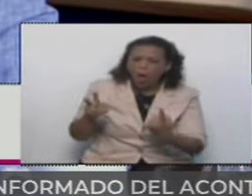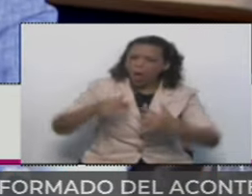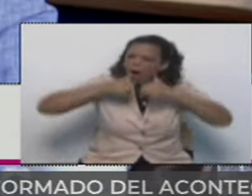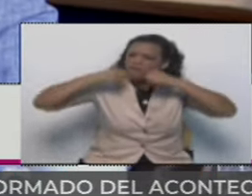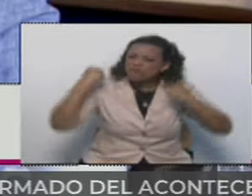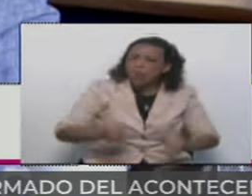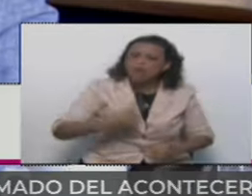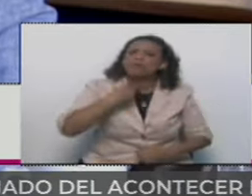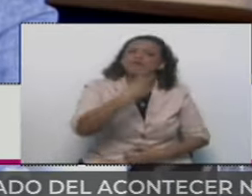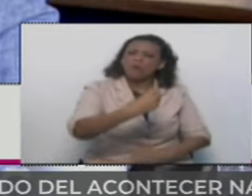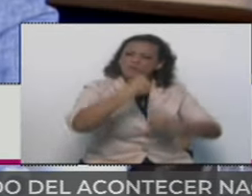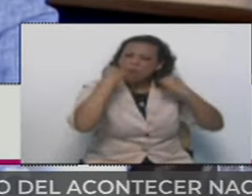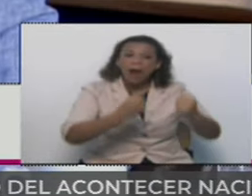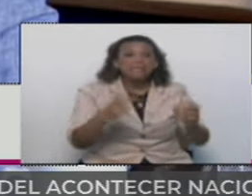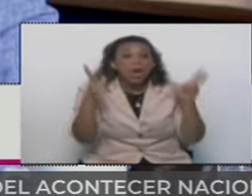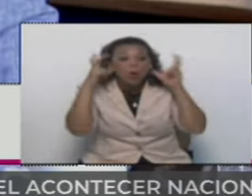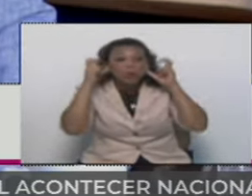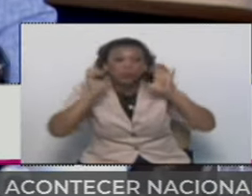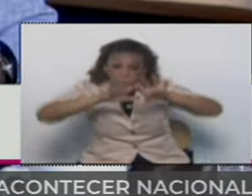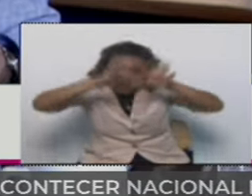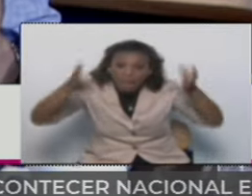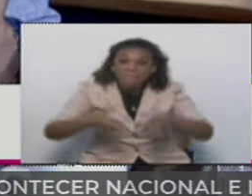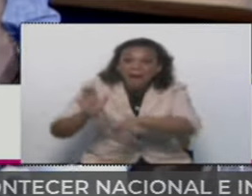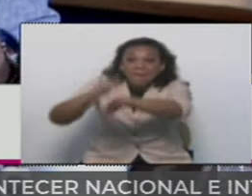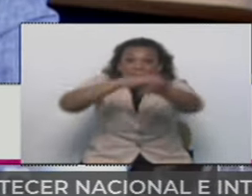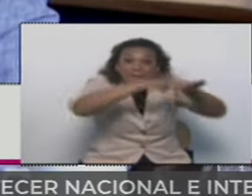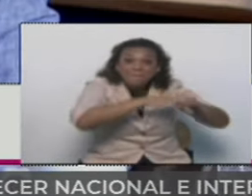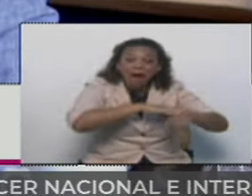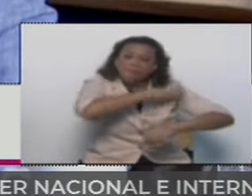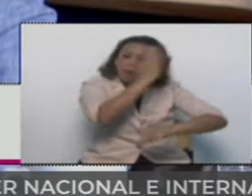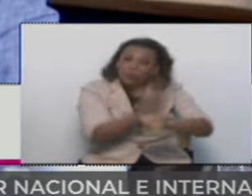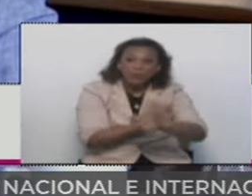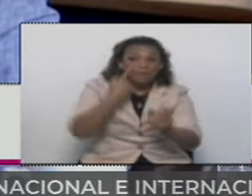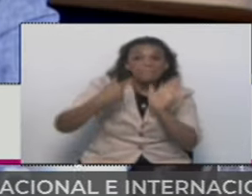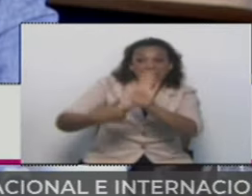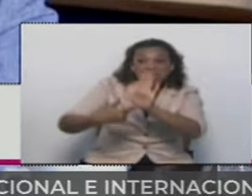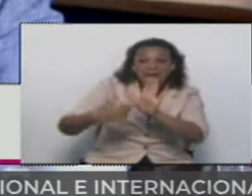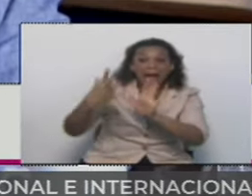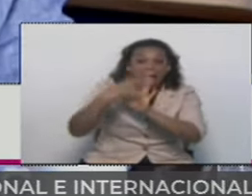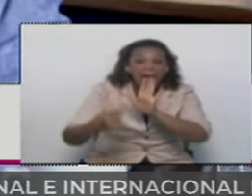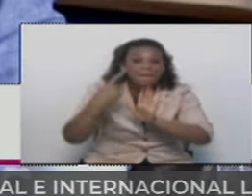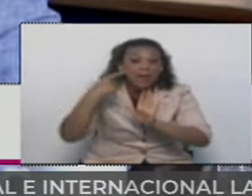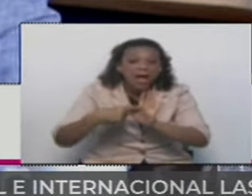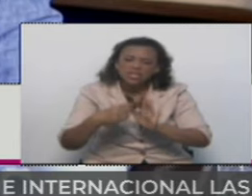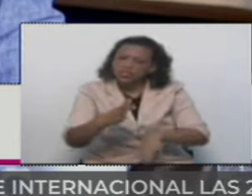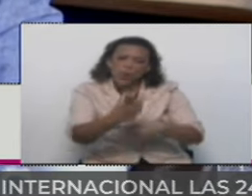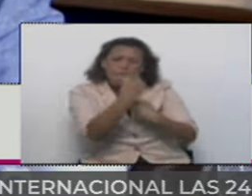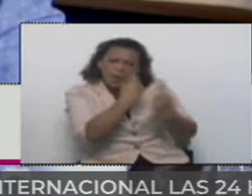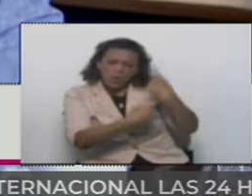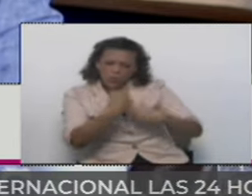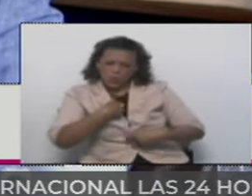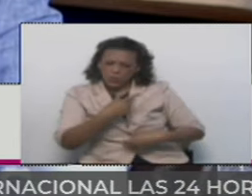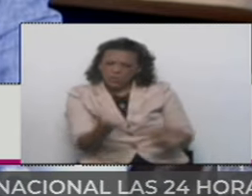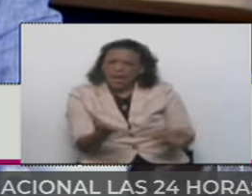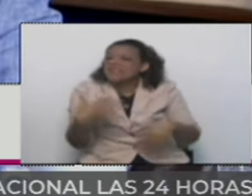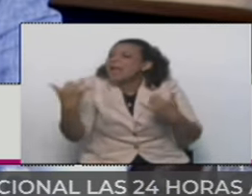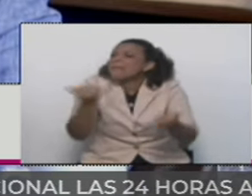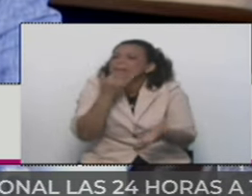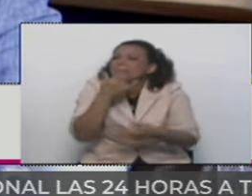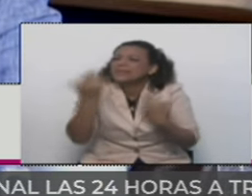clara y que se escuche en el mundo adquiere cada vez más importancia. Yo estoy seguro, si tú me preguntas, ¿qué va a